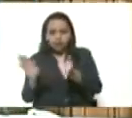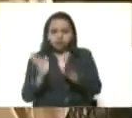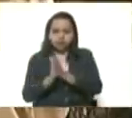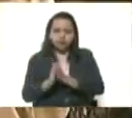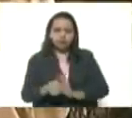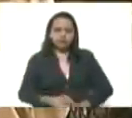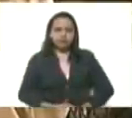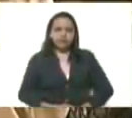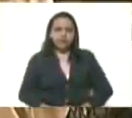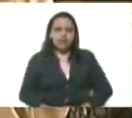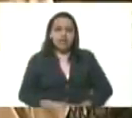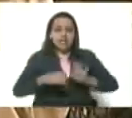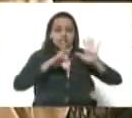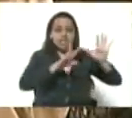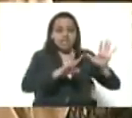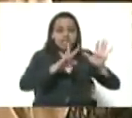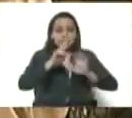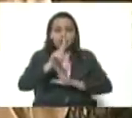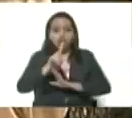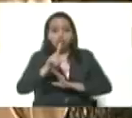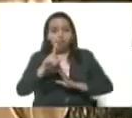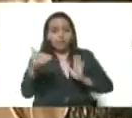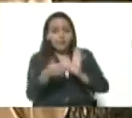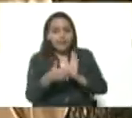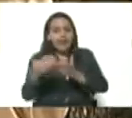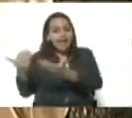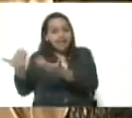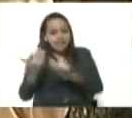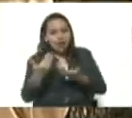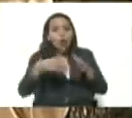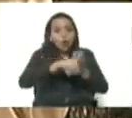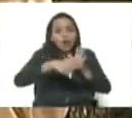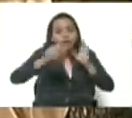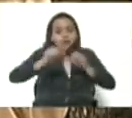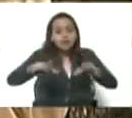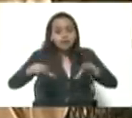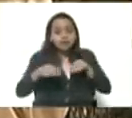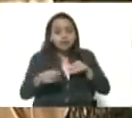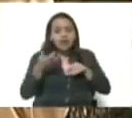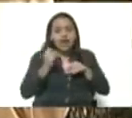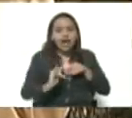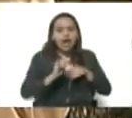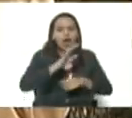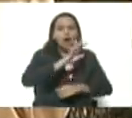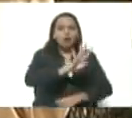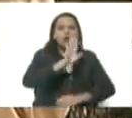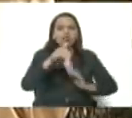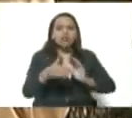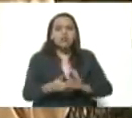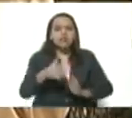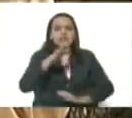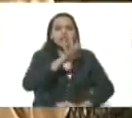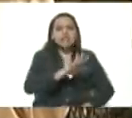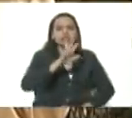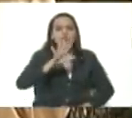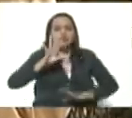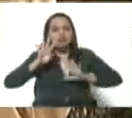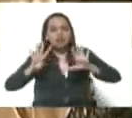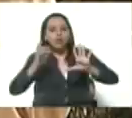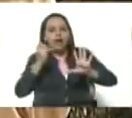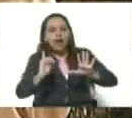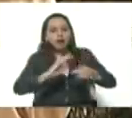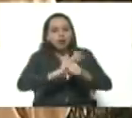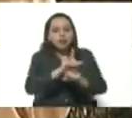los 71.000 que han entrado por vías legales. Legalmente. Sí, son 4.559 pacientes con COVID-19. Eso